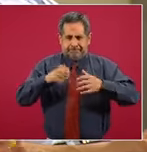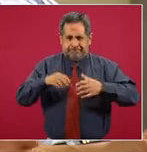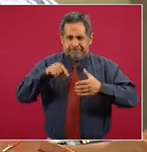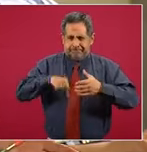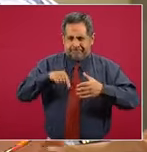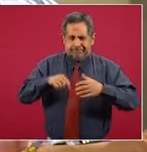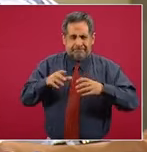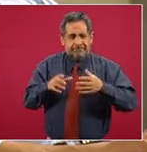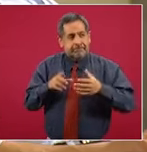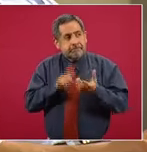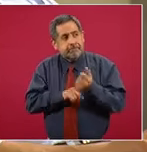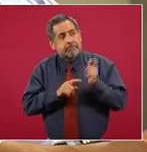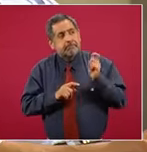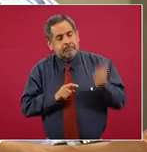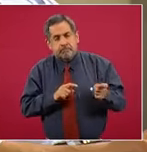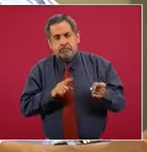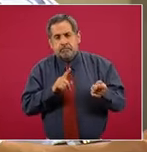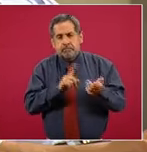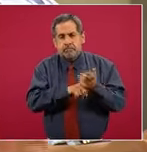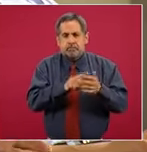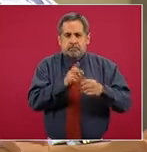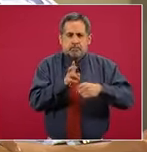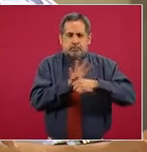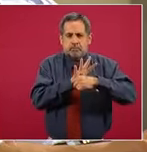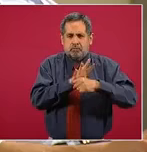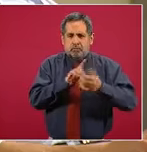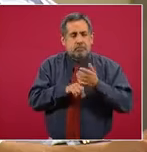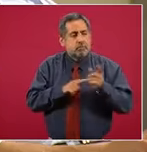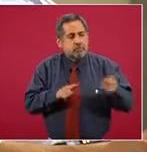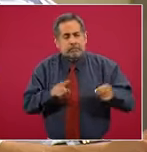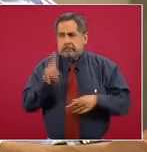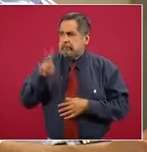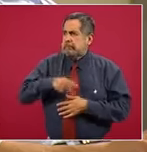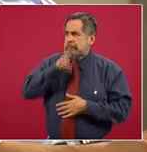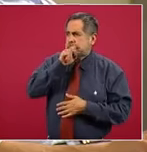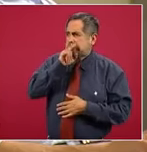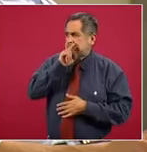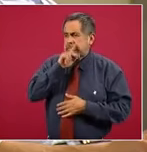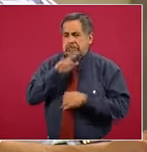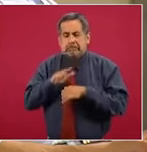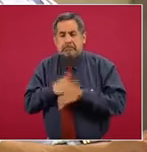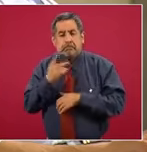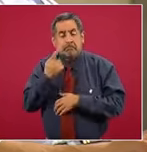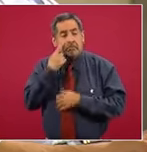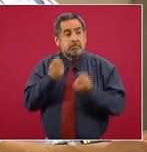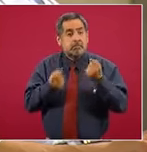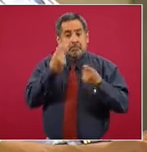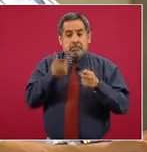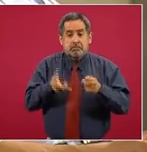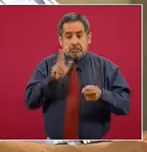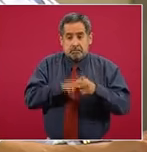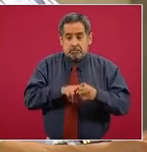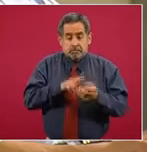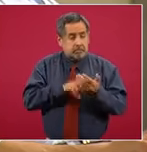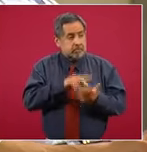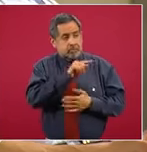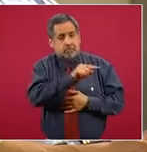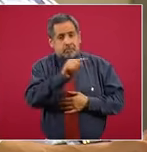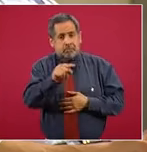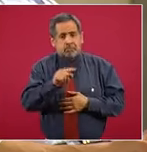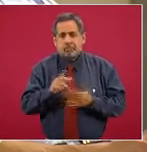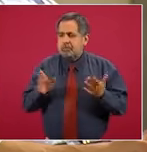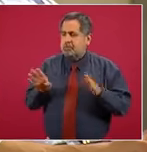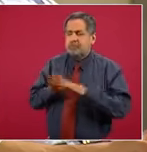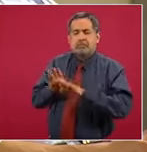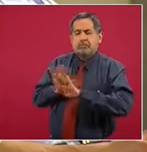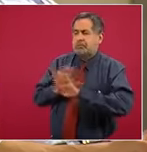tienen a pacientes con el coronavirus, pues han manifestado su preocupación porque en algunos hospitales ya no reciben